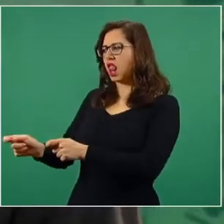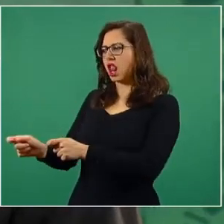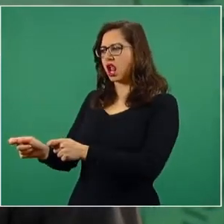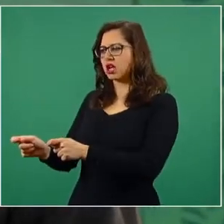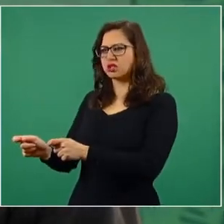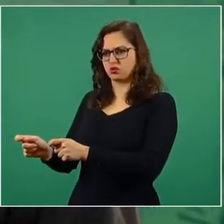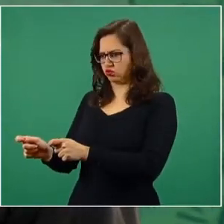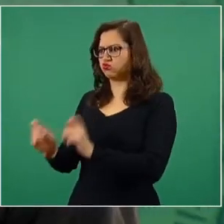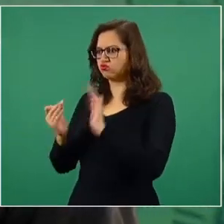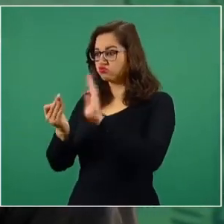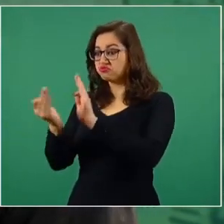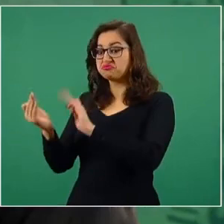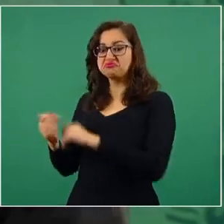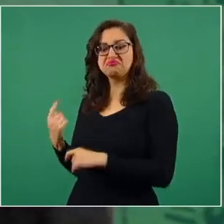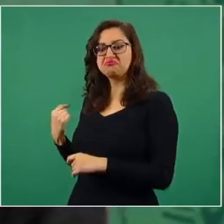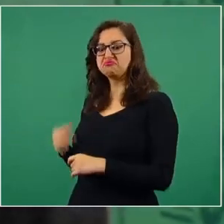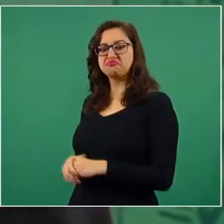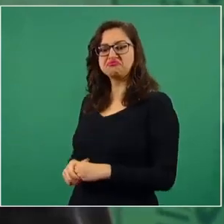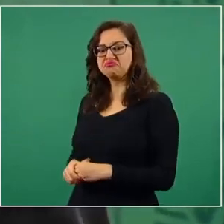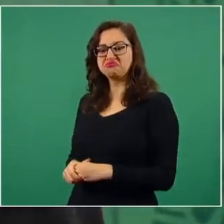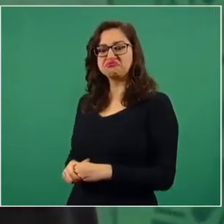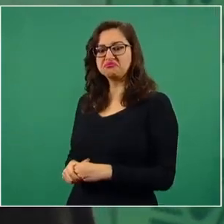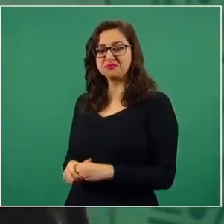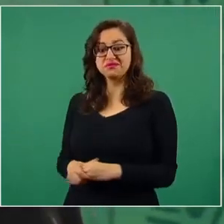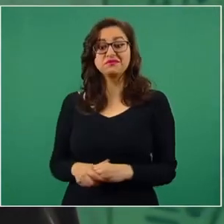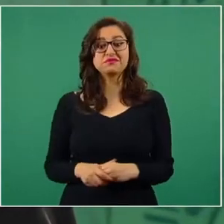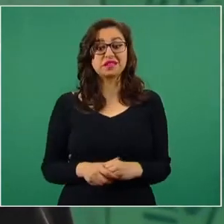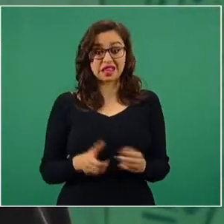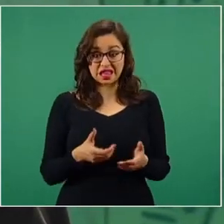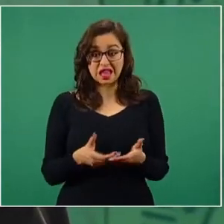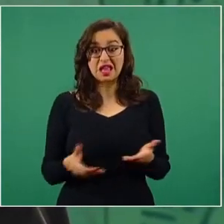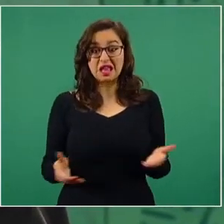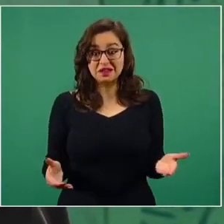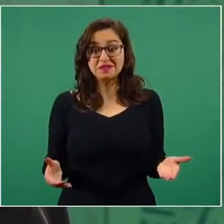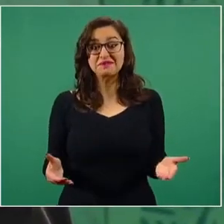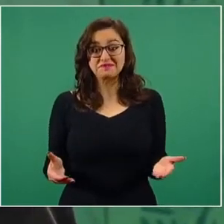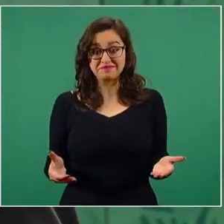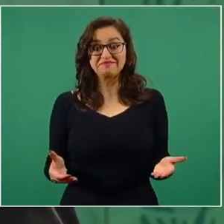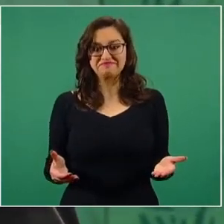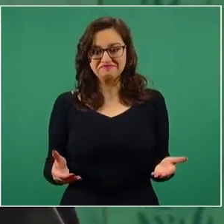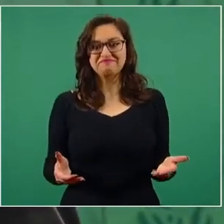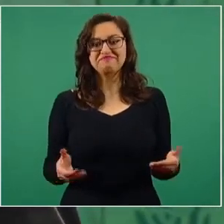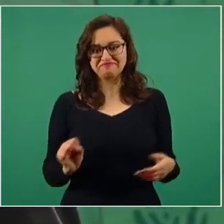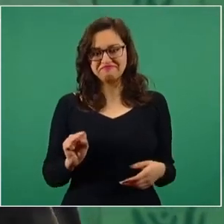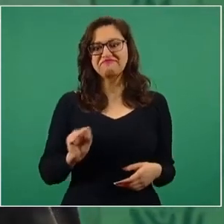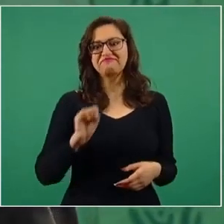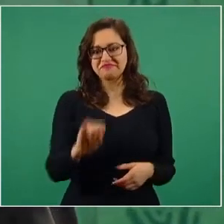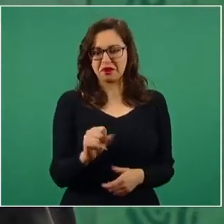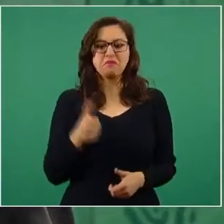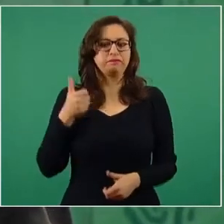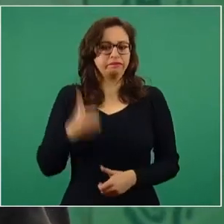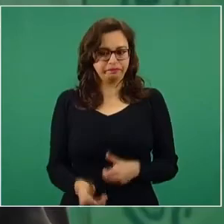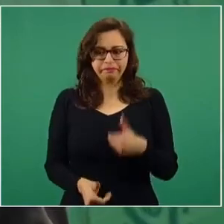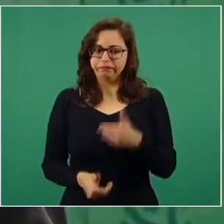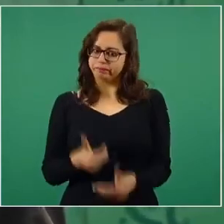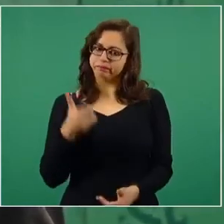público. Entonces, esto nos ha ayudado a ir avanzando, entre otras